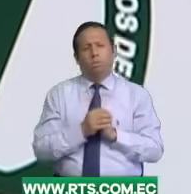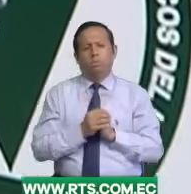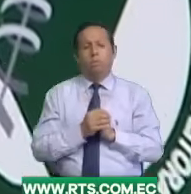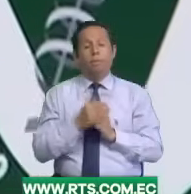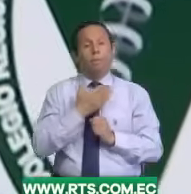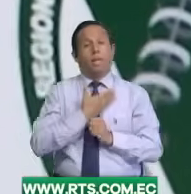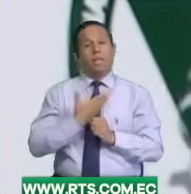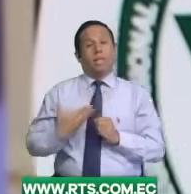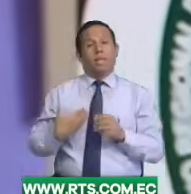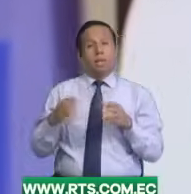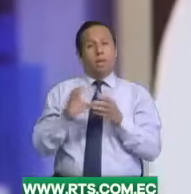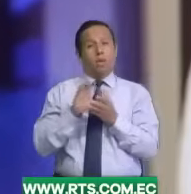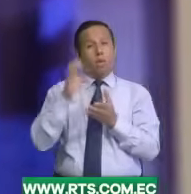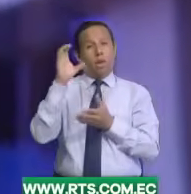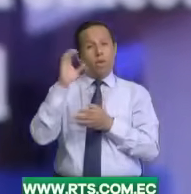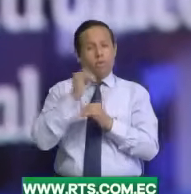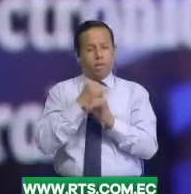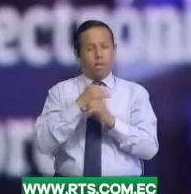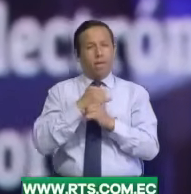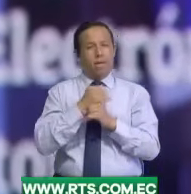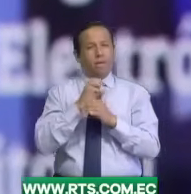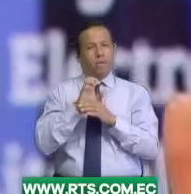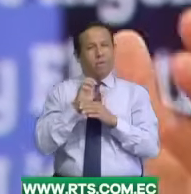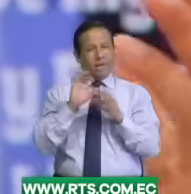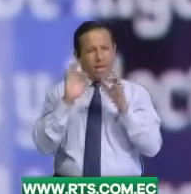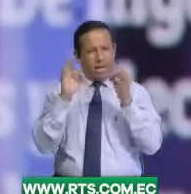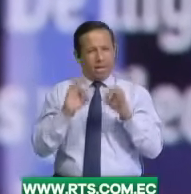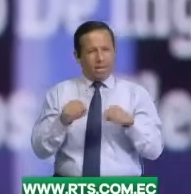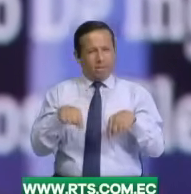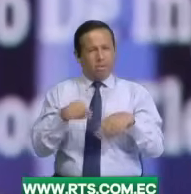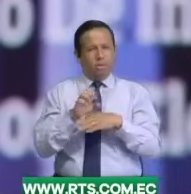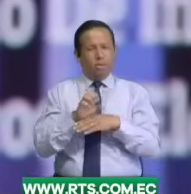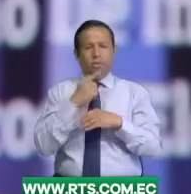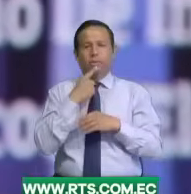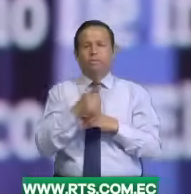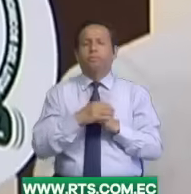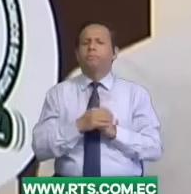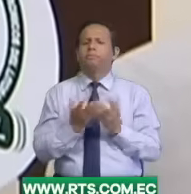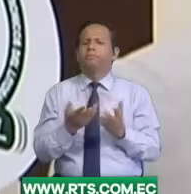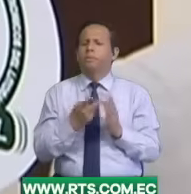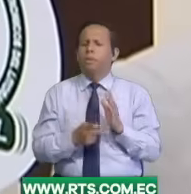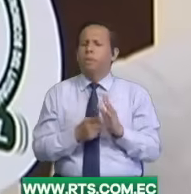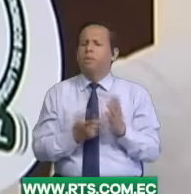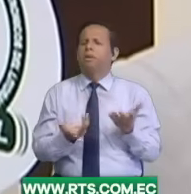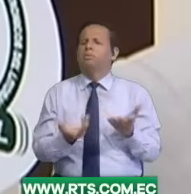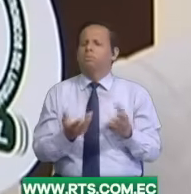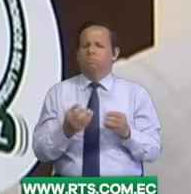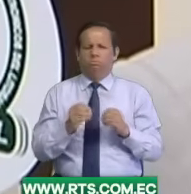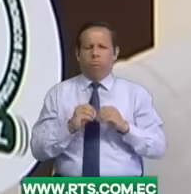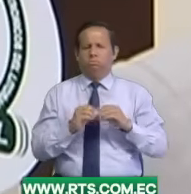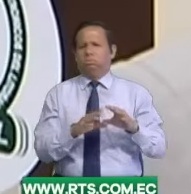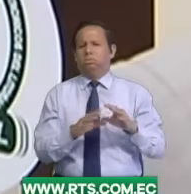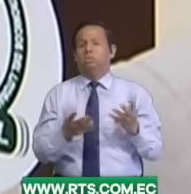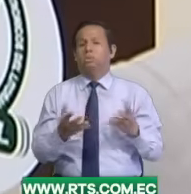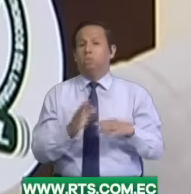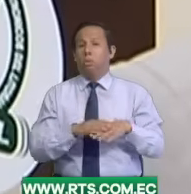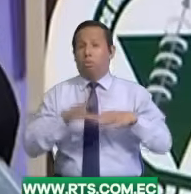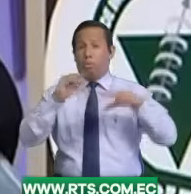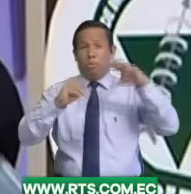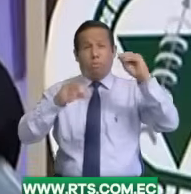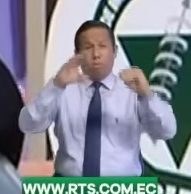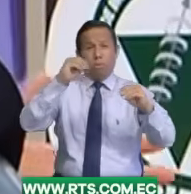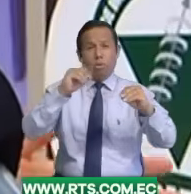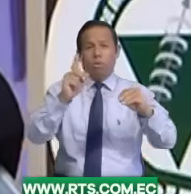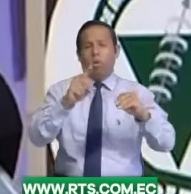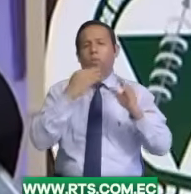presidenta del Colegio de Ingenieros Eléctricos del Litoral advierte que el asunto no pasa precisamente por los apagones. Está